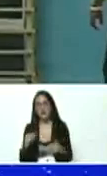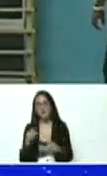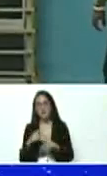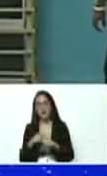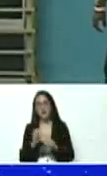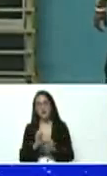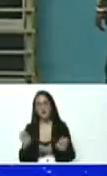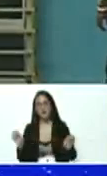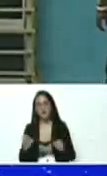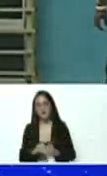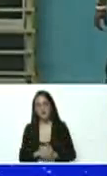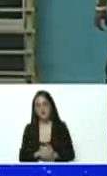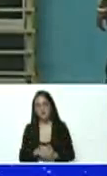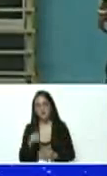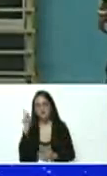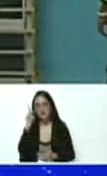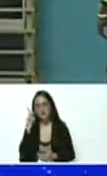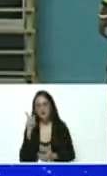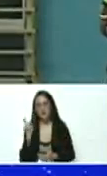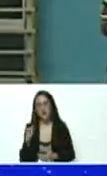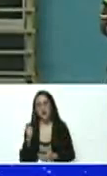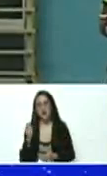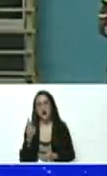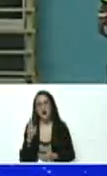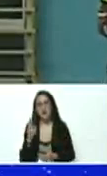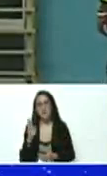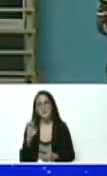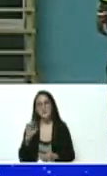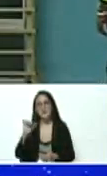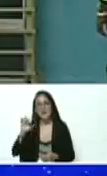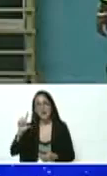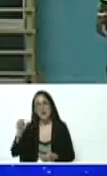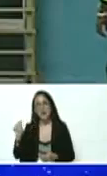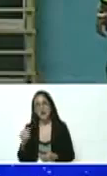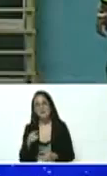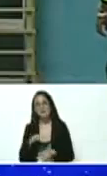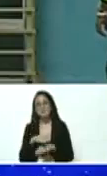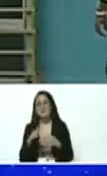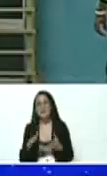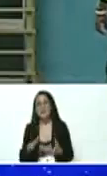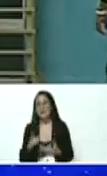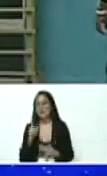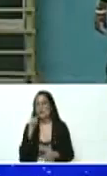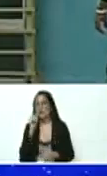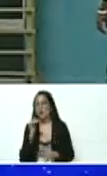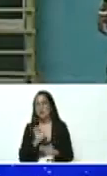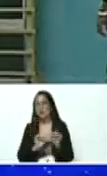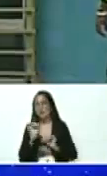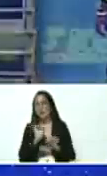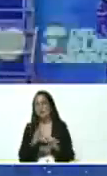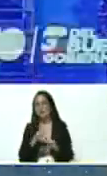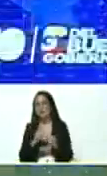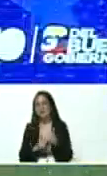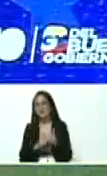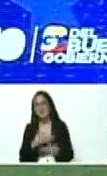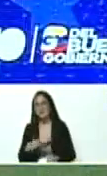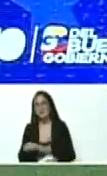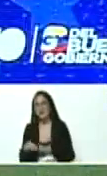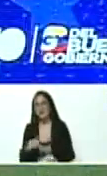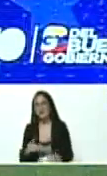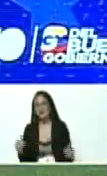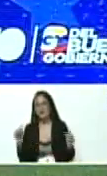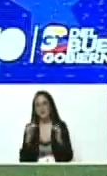educación. Profesora Gabriela Jiménez, compañero ministro del Poder Popular para la Defensa y vicepresidente de